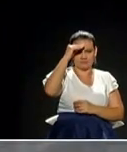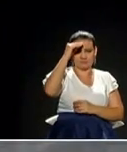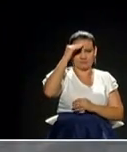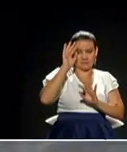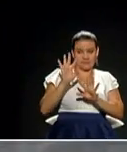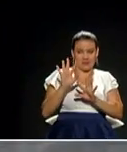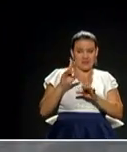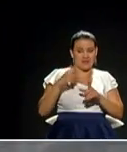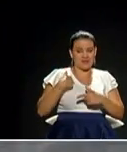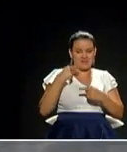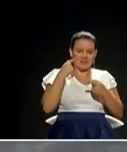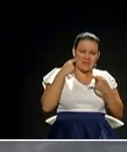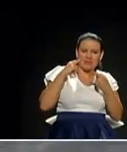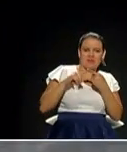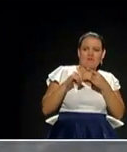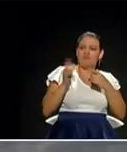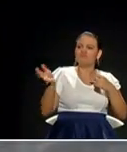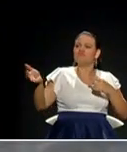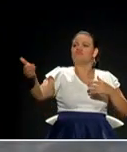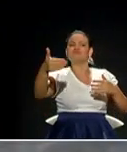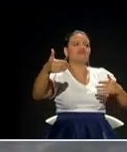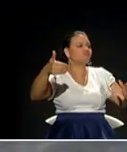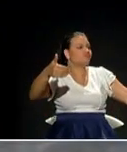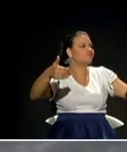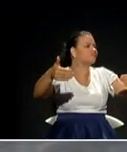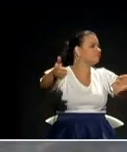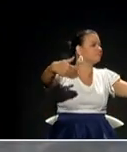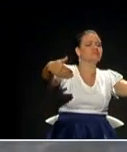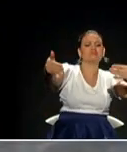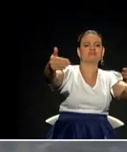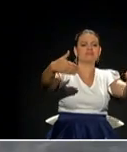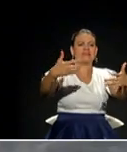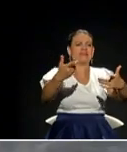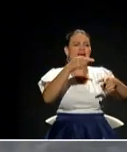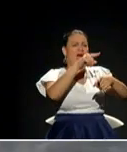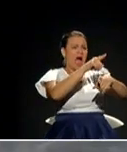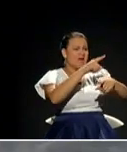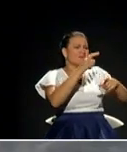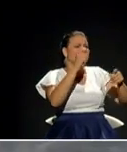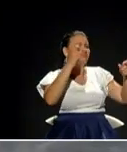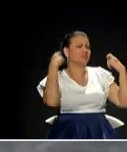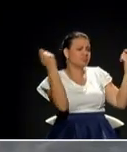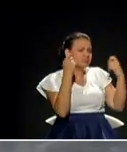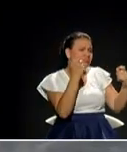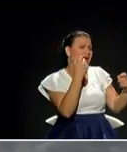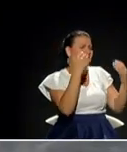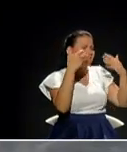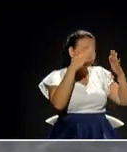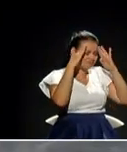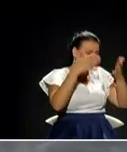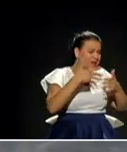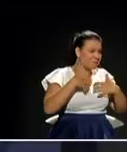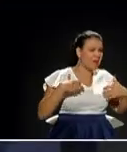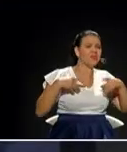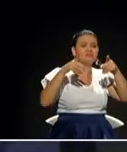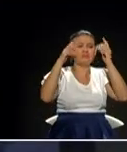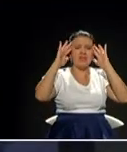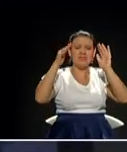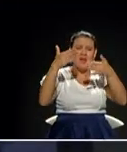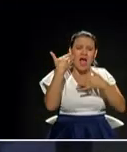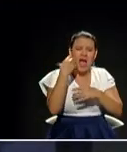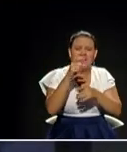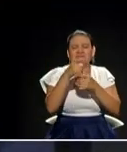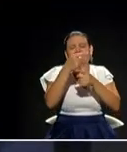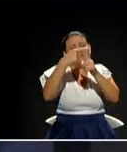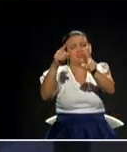juntar y encontramos de colectivos animalistas feministas de diferentes capacidades la ciudad y el administrador tienen que adjuntar